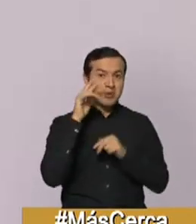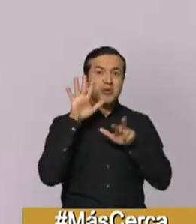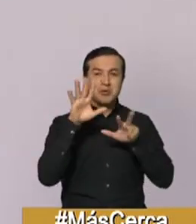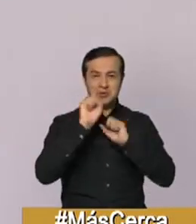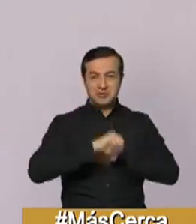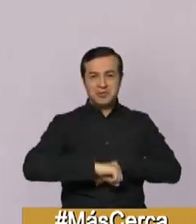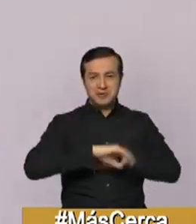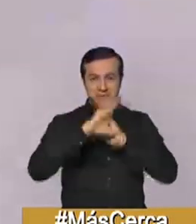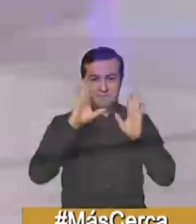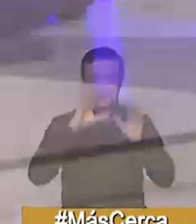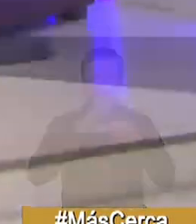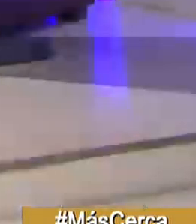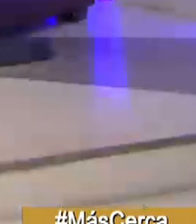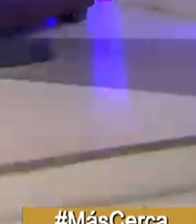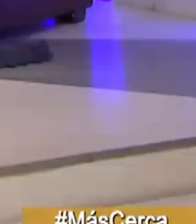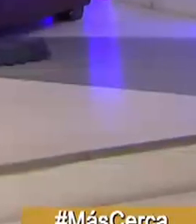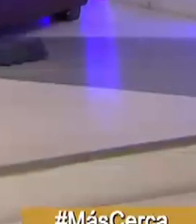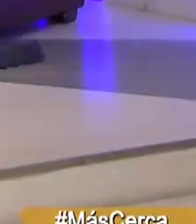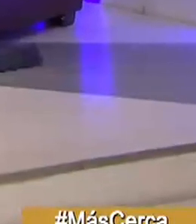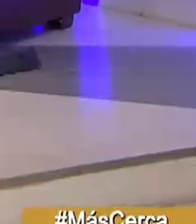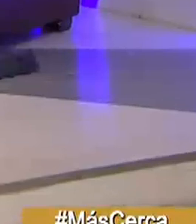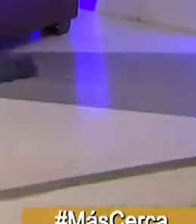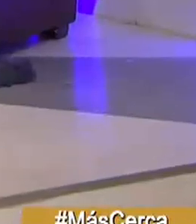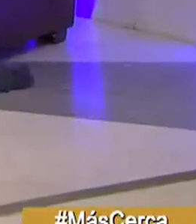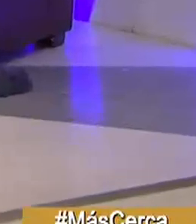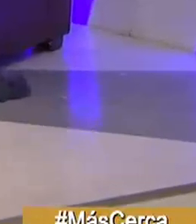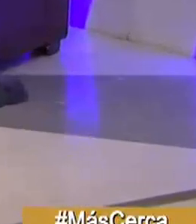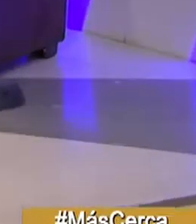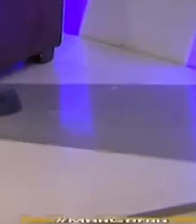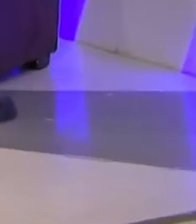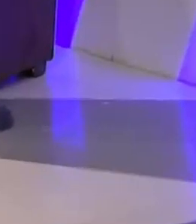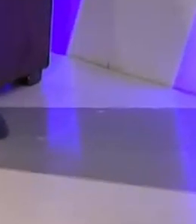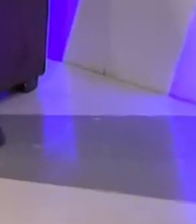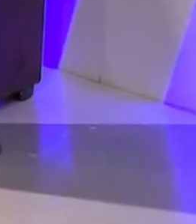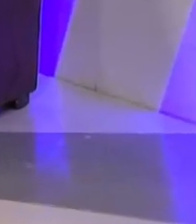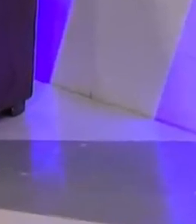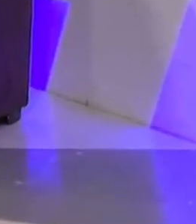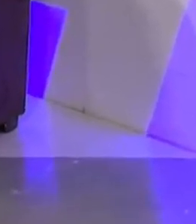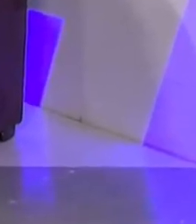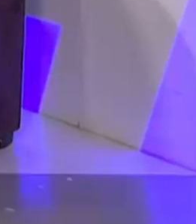mañana. No miente, que